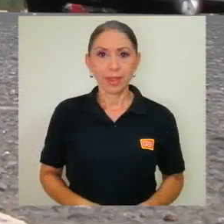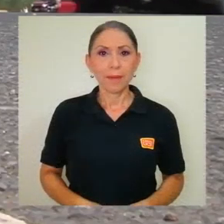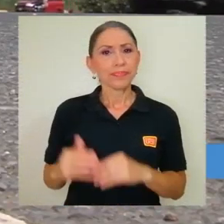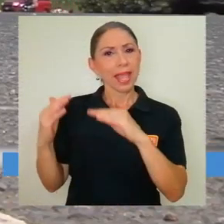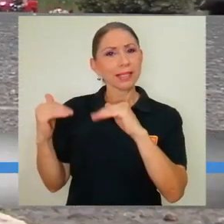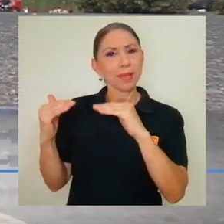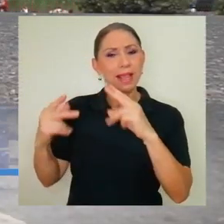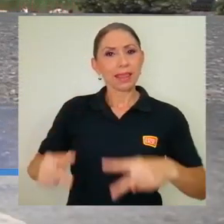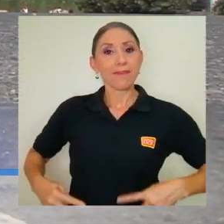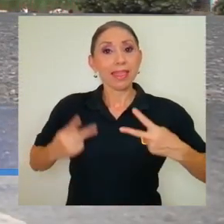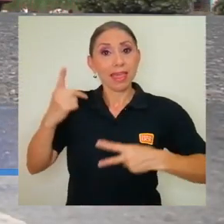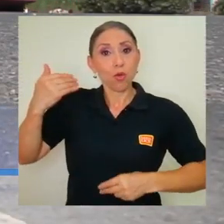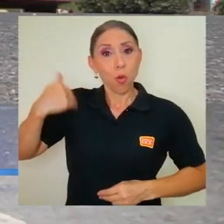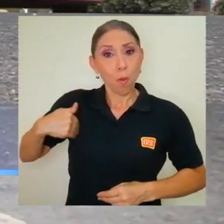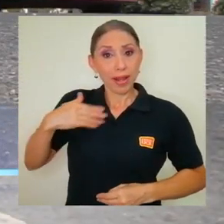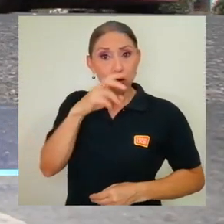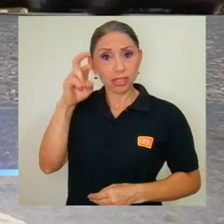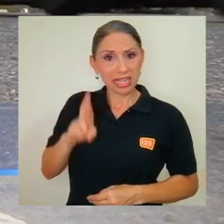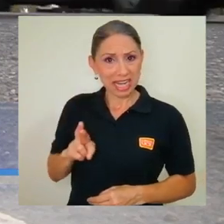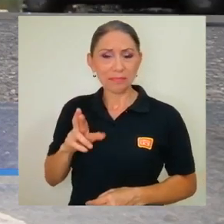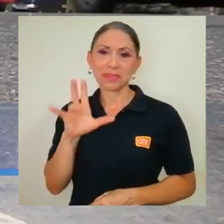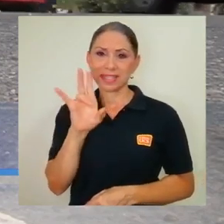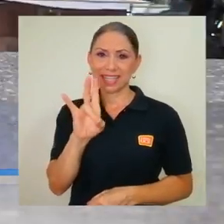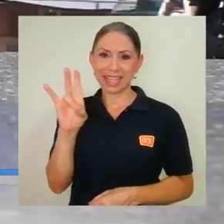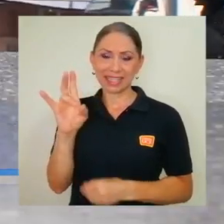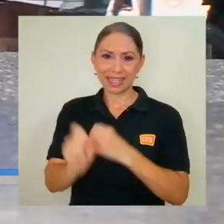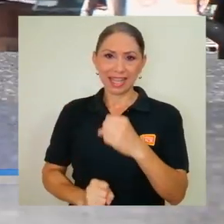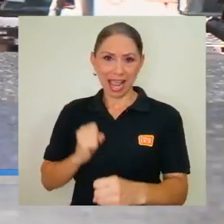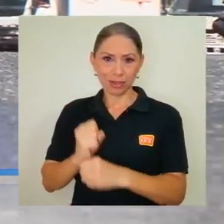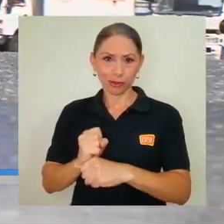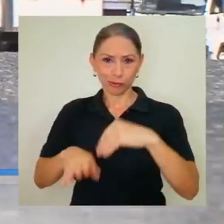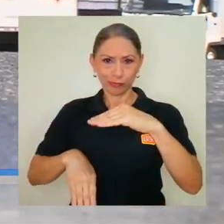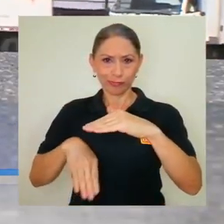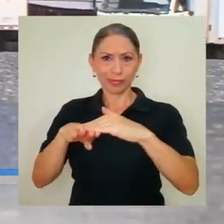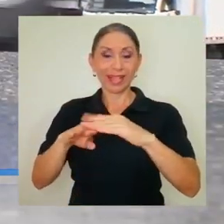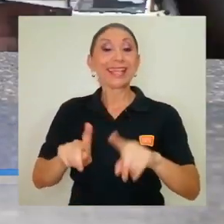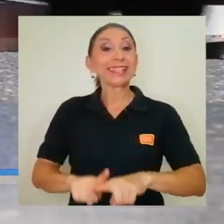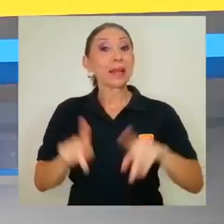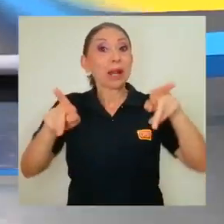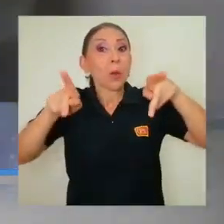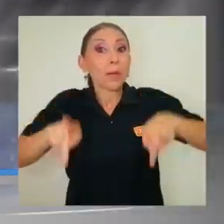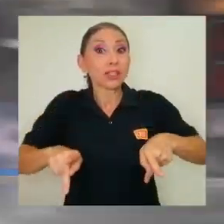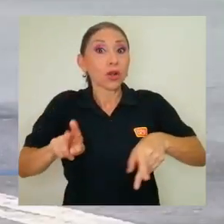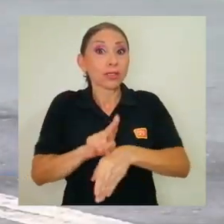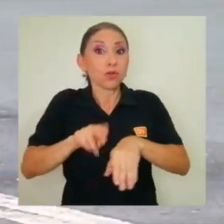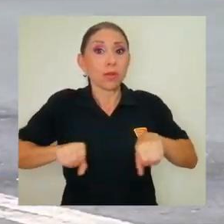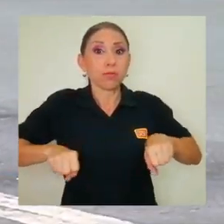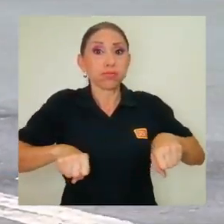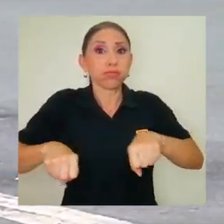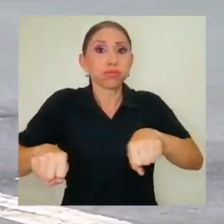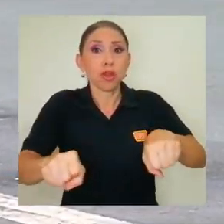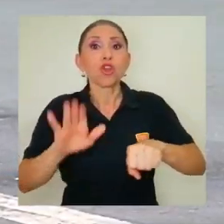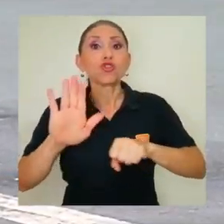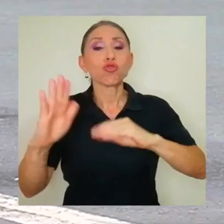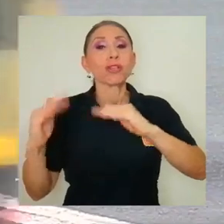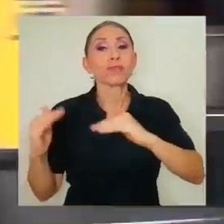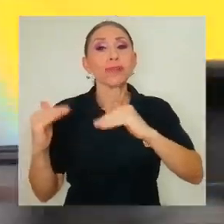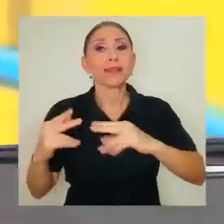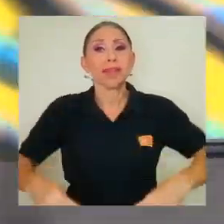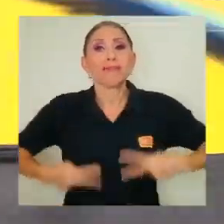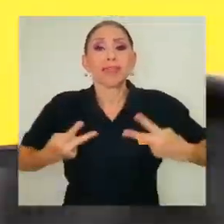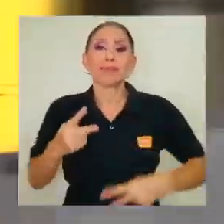La expectativa de vida de un hombre en Costa Rica es de 77 años. Sin embargo, para los que conducen motocicletas es solo de